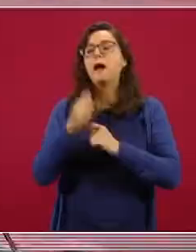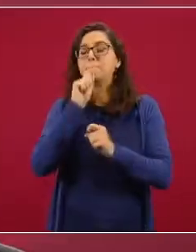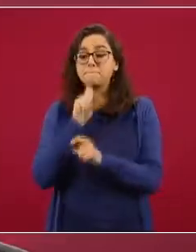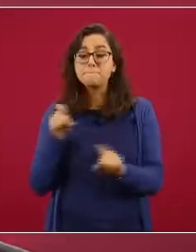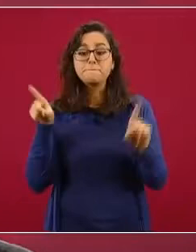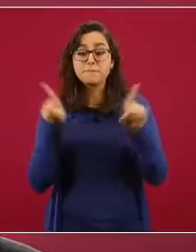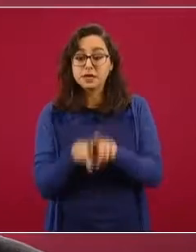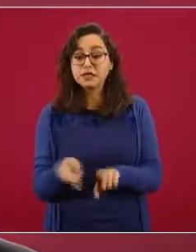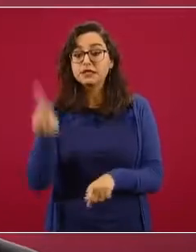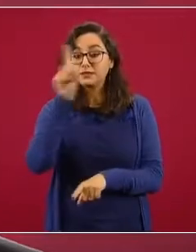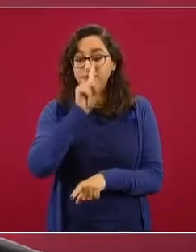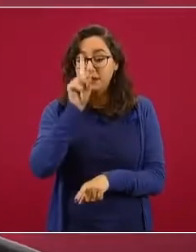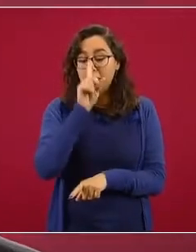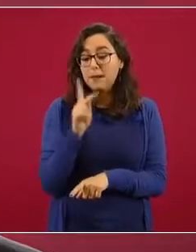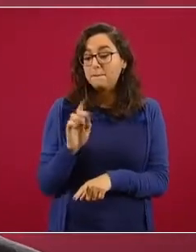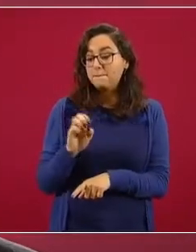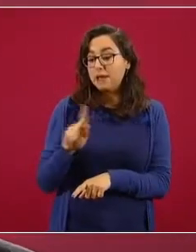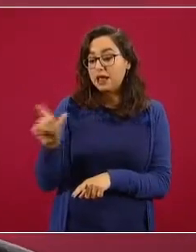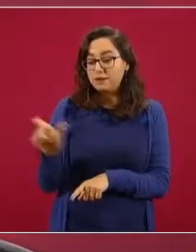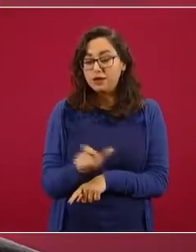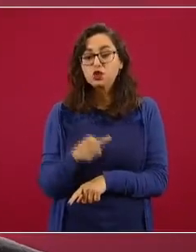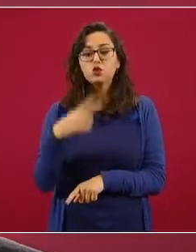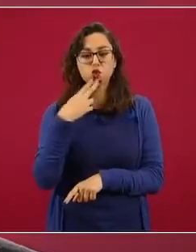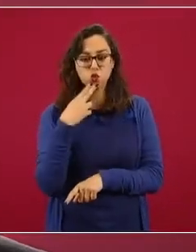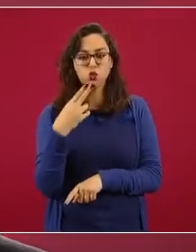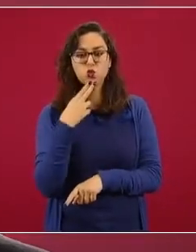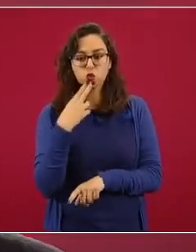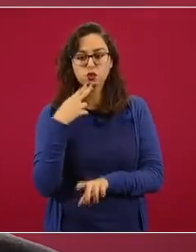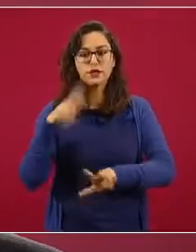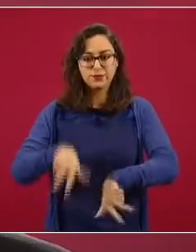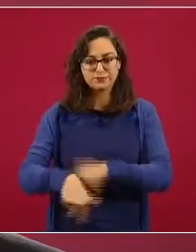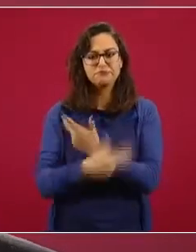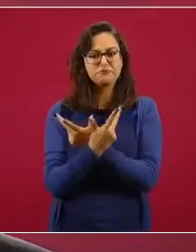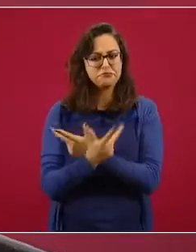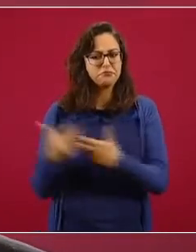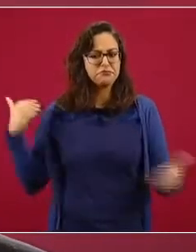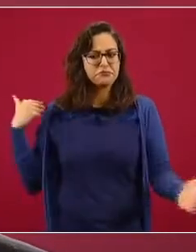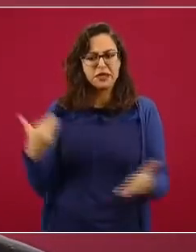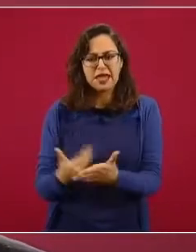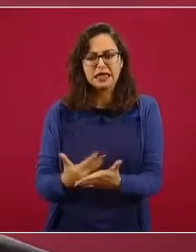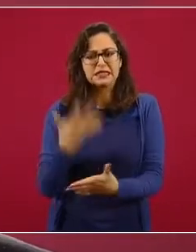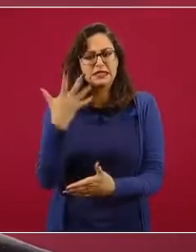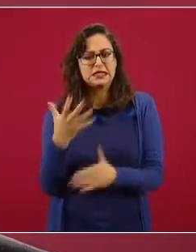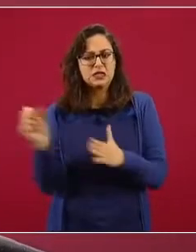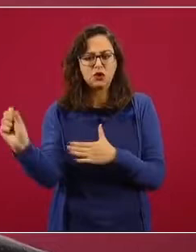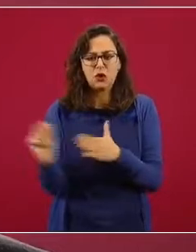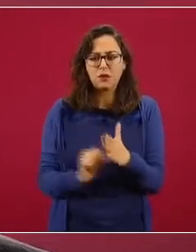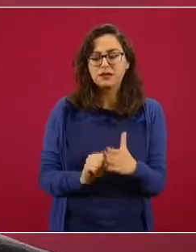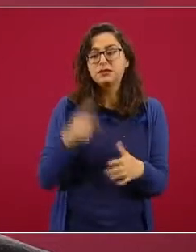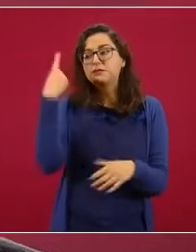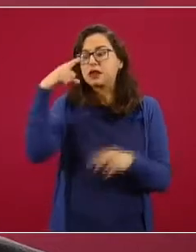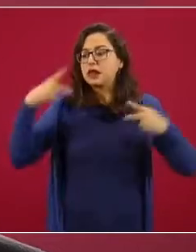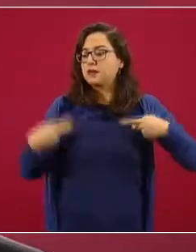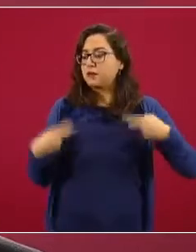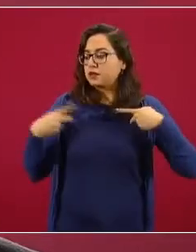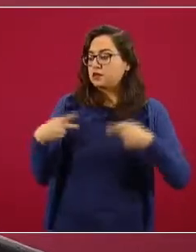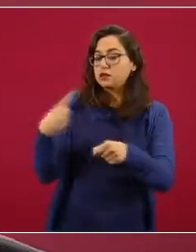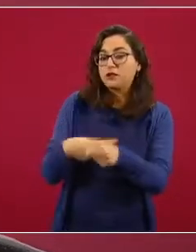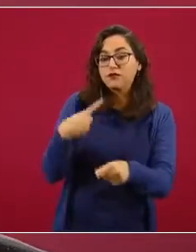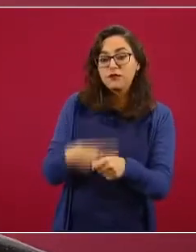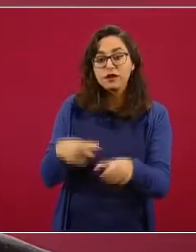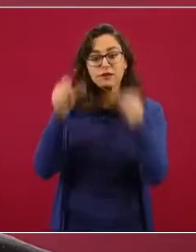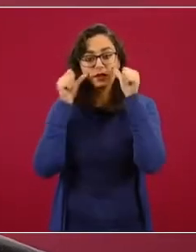Algunas instituciones como Pemex usan también esto desde hace cerca de 5 meses para asesorar a las personas enfermas